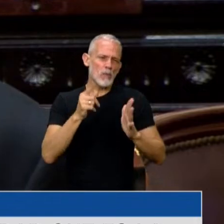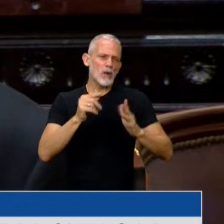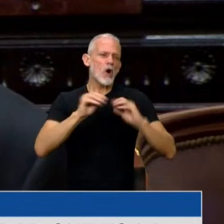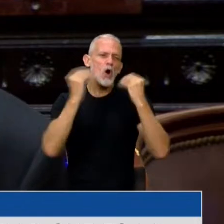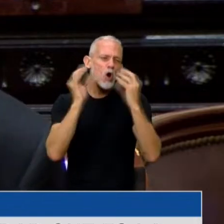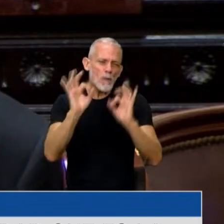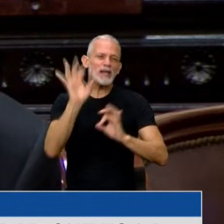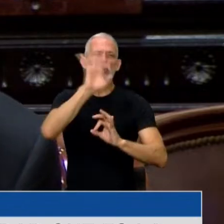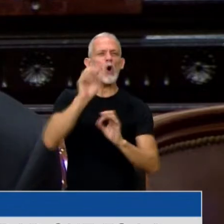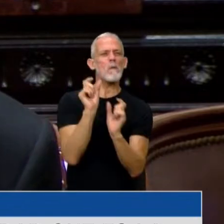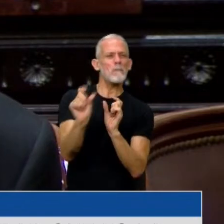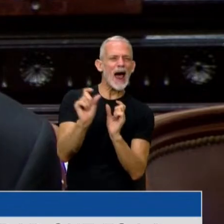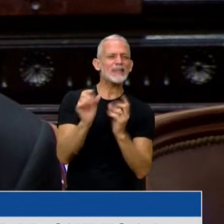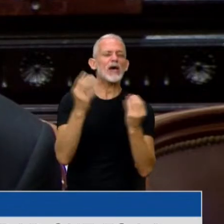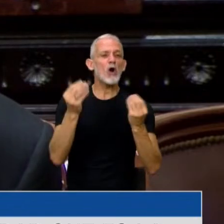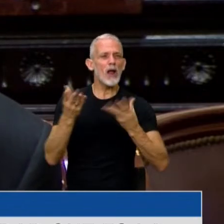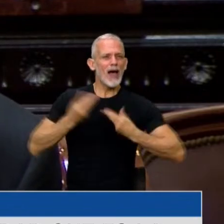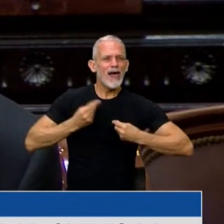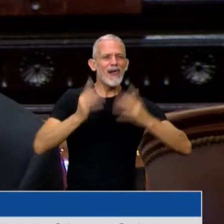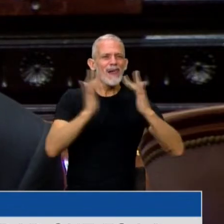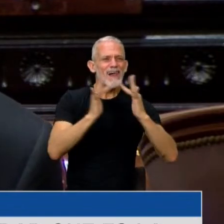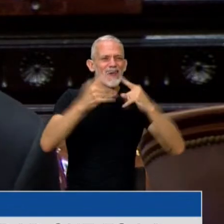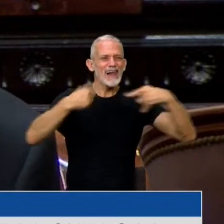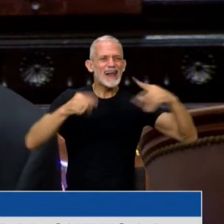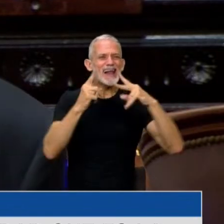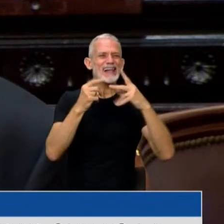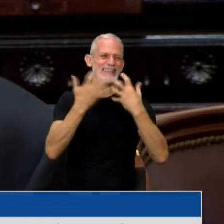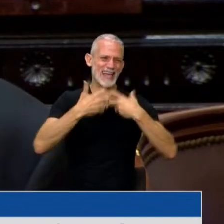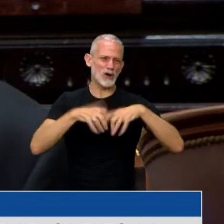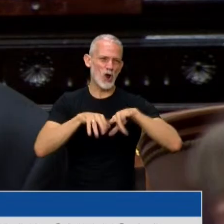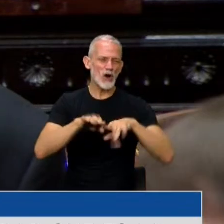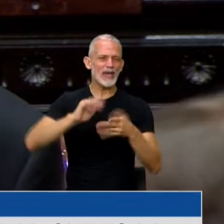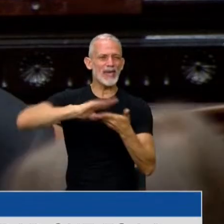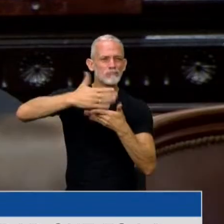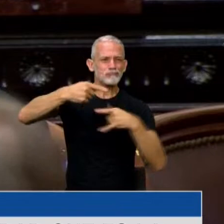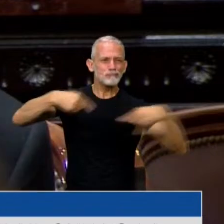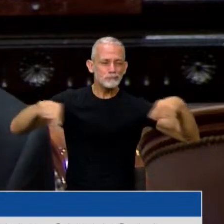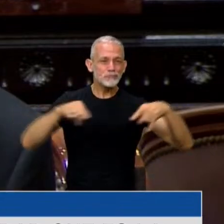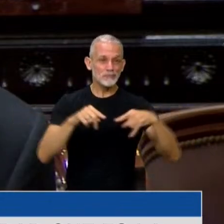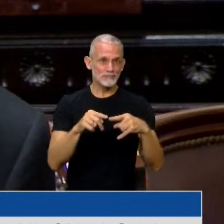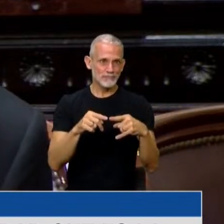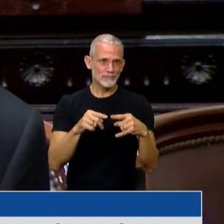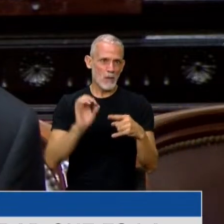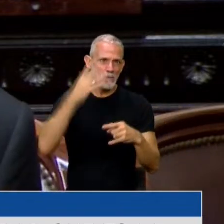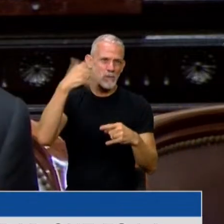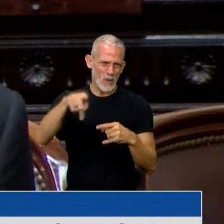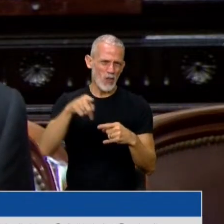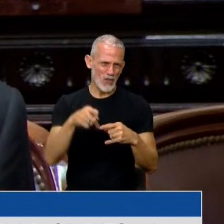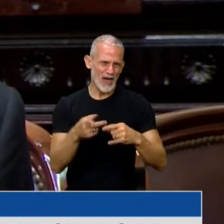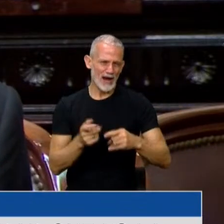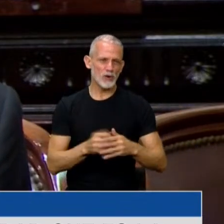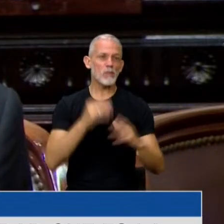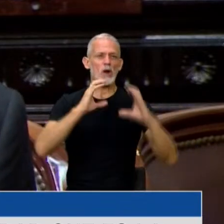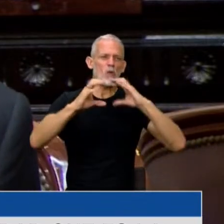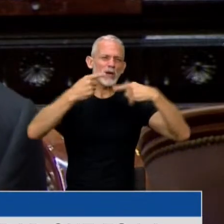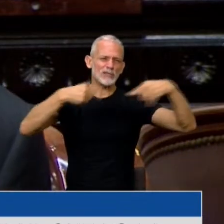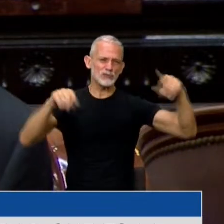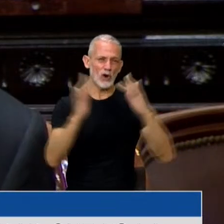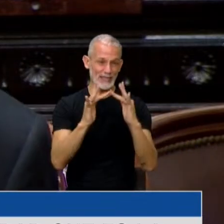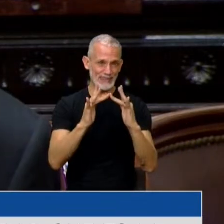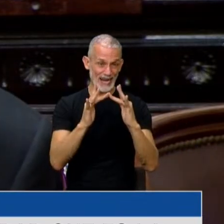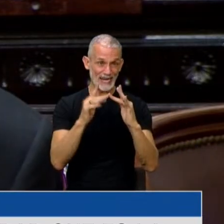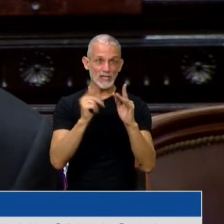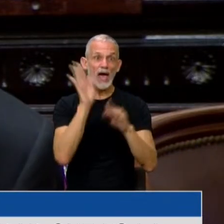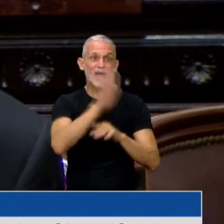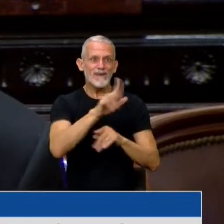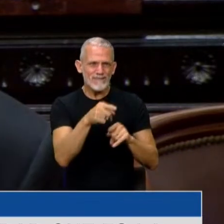en su totalidad con la asistencia, utilización y apropiación de las tecnologías de la información y la comunicación, con